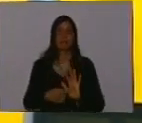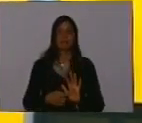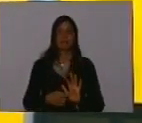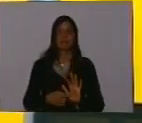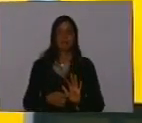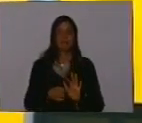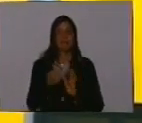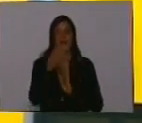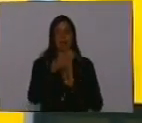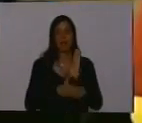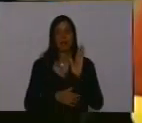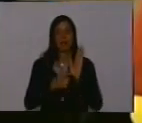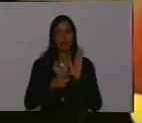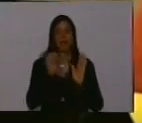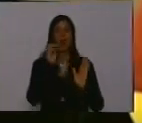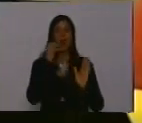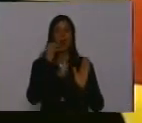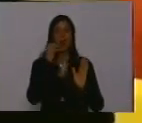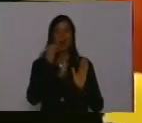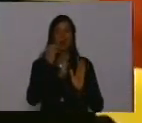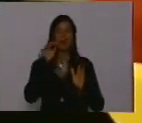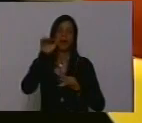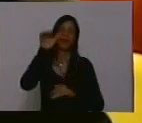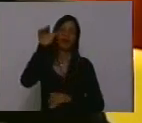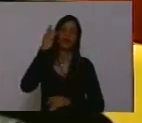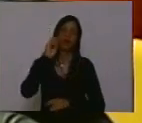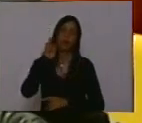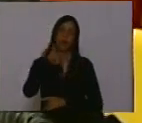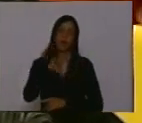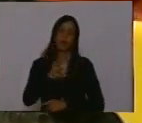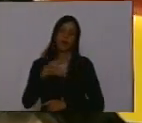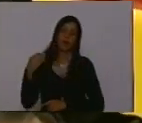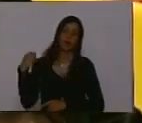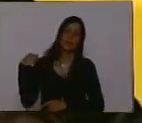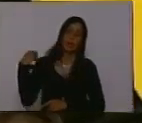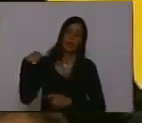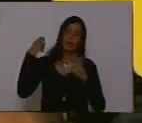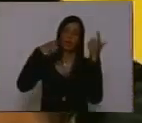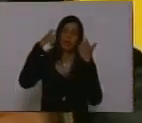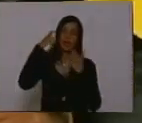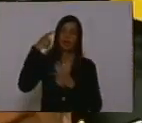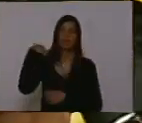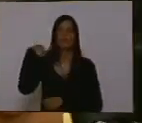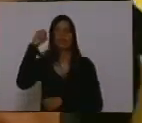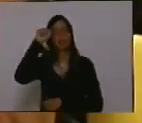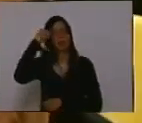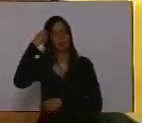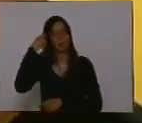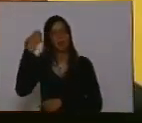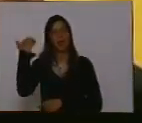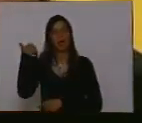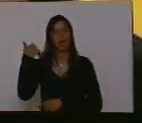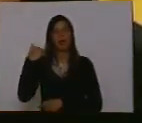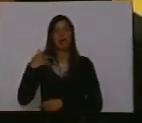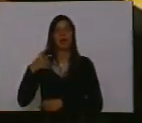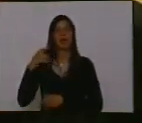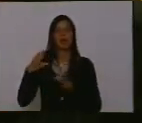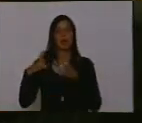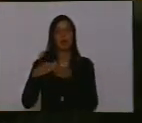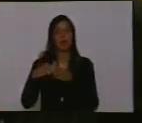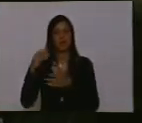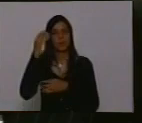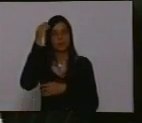el capítulo juventud. Y como miramos al futuro, asumimos ese llamado del comandante Chávez, que en su momento lo hizo al frente Francisco de